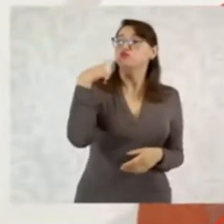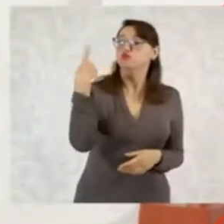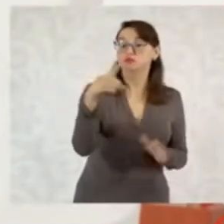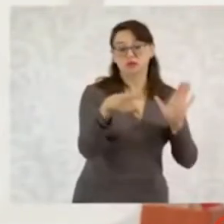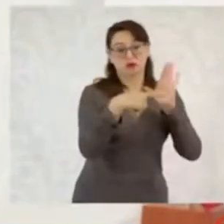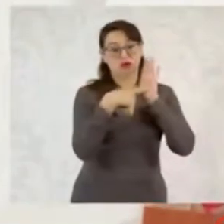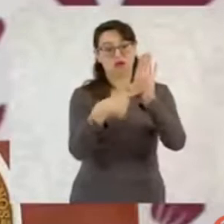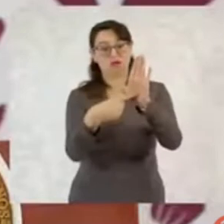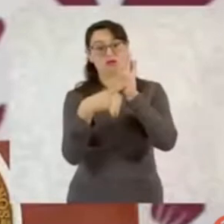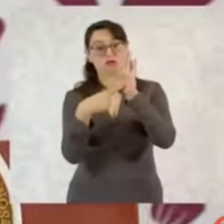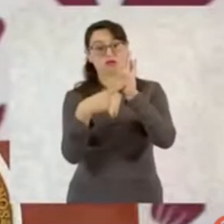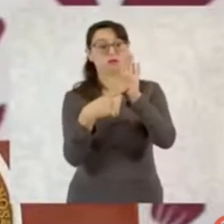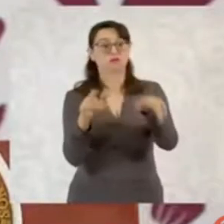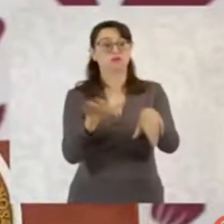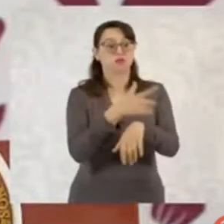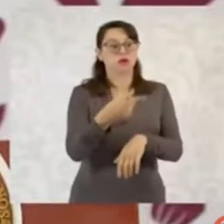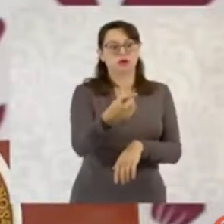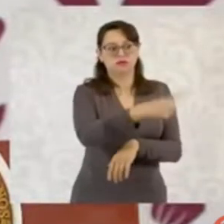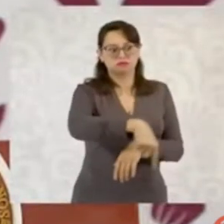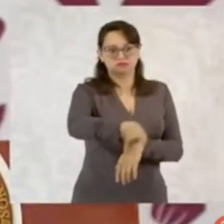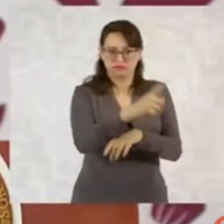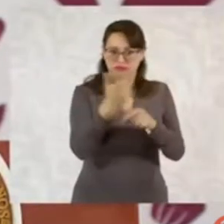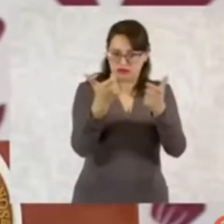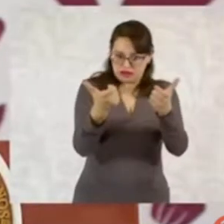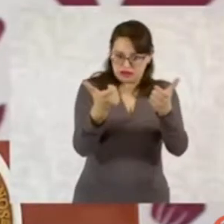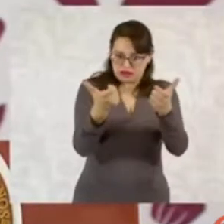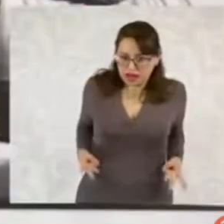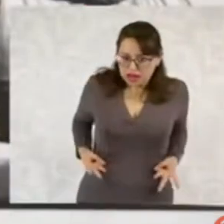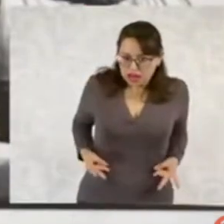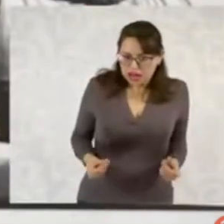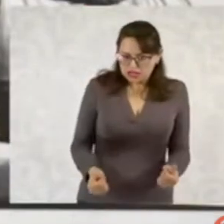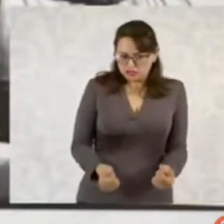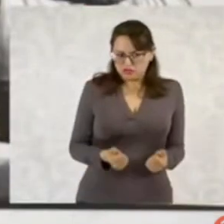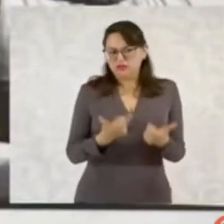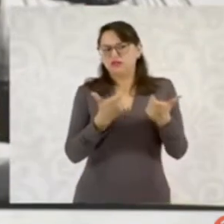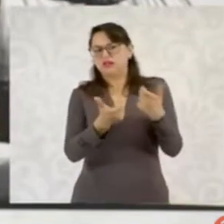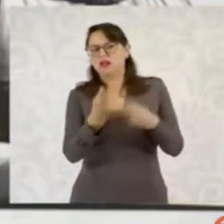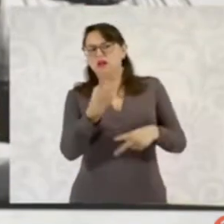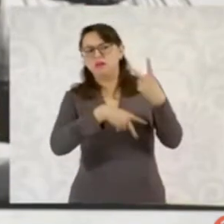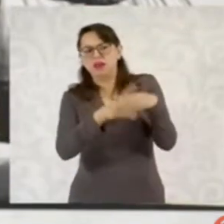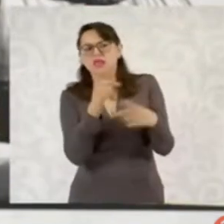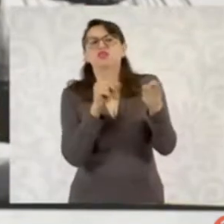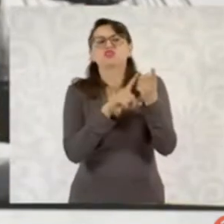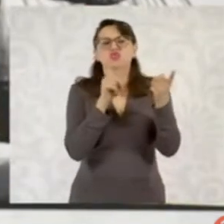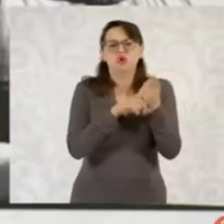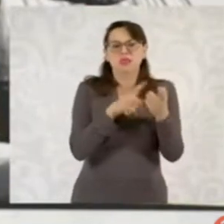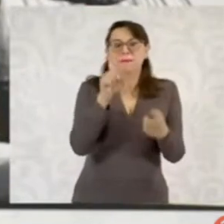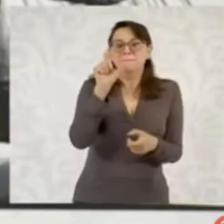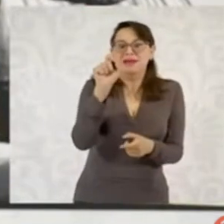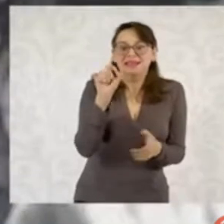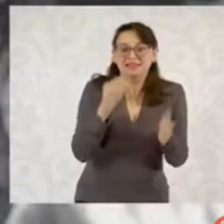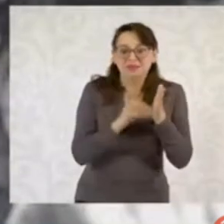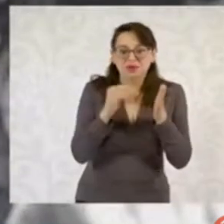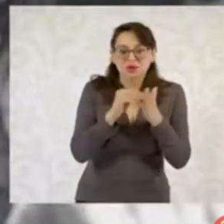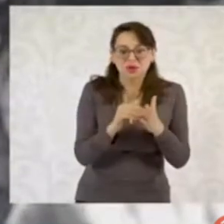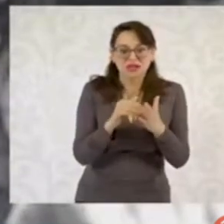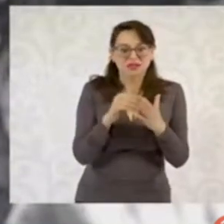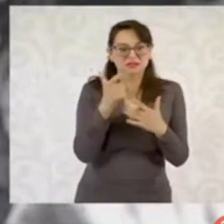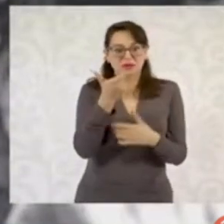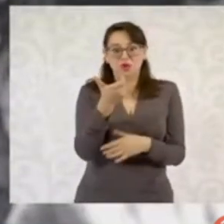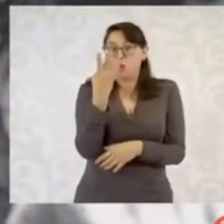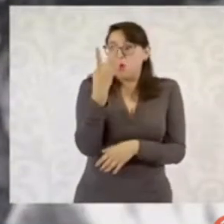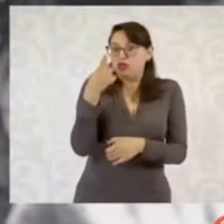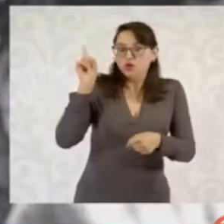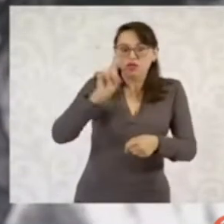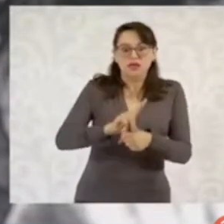porque alguien está destinando recursos. ¿De dónde? 20 millones de pesos en 4